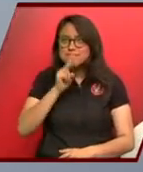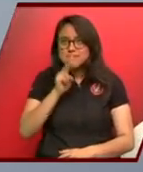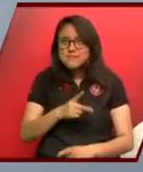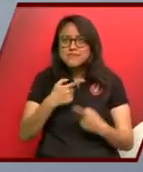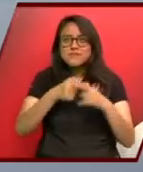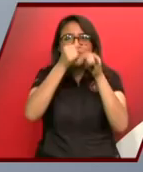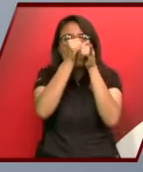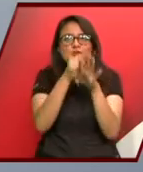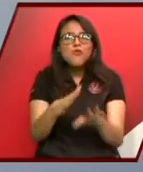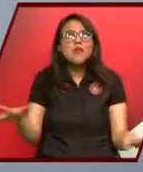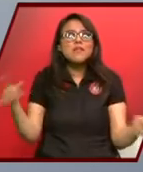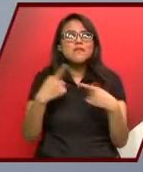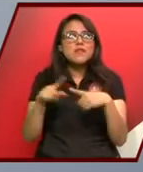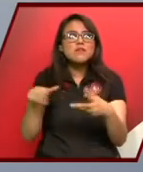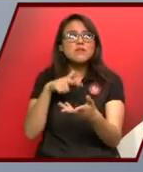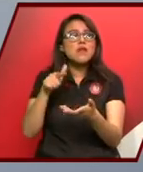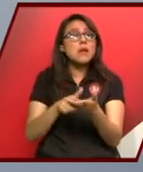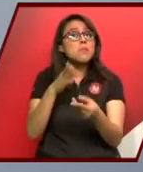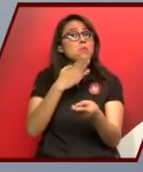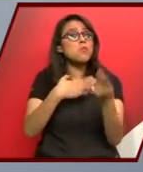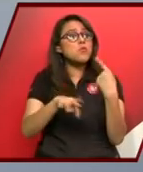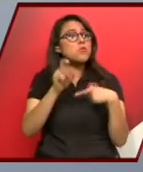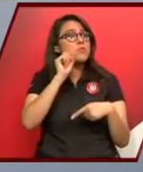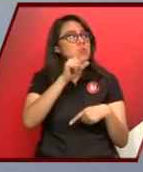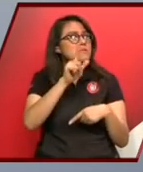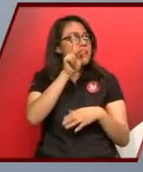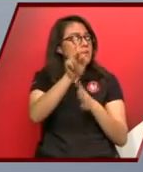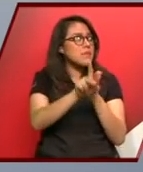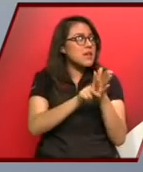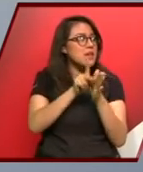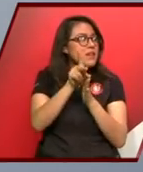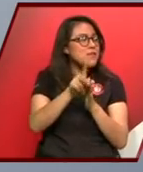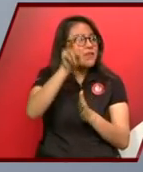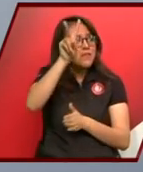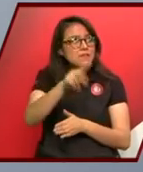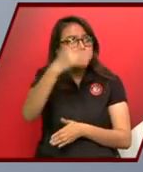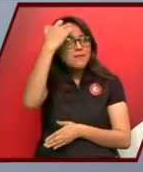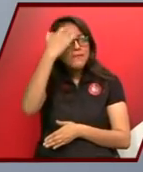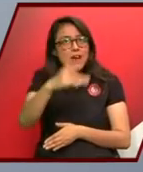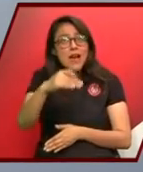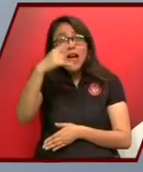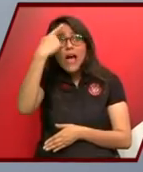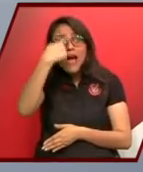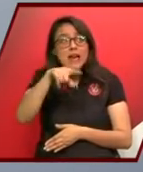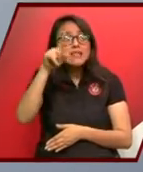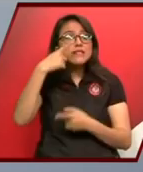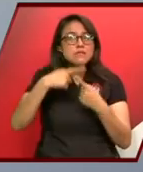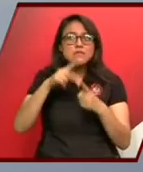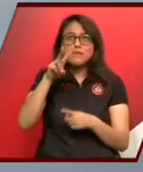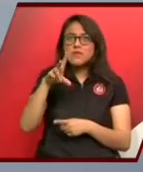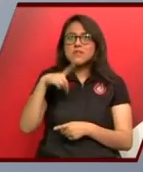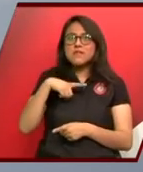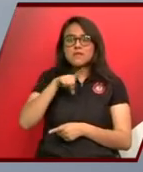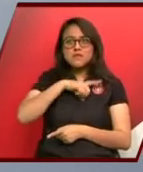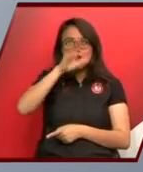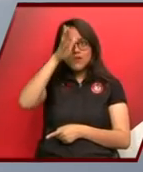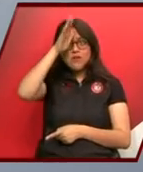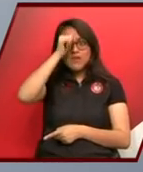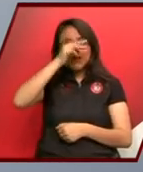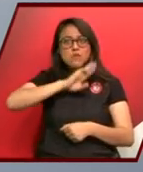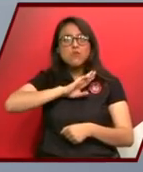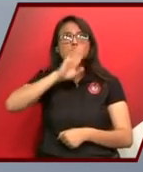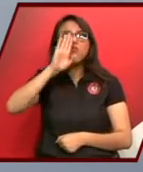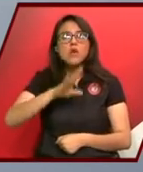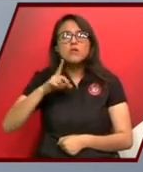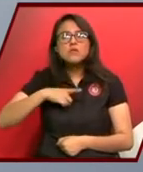ya información que en varias partes del mundo, basados en esta película, así de sencillo, la gente empezó a ver, claro, hay que recordar a los muertos de alguna